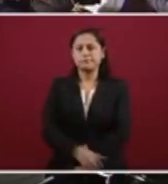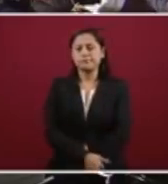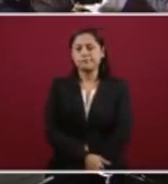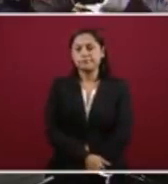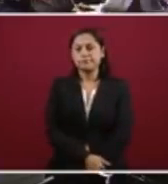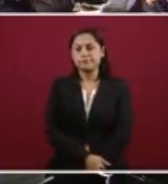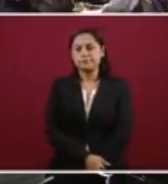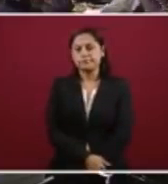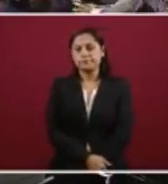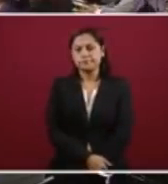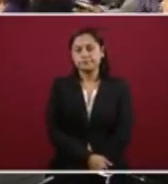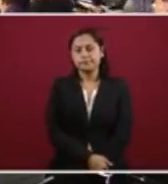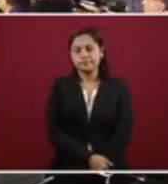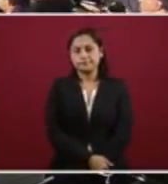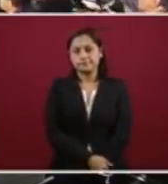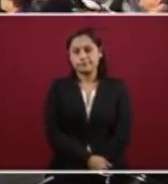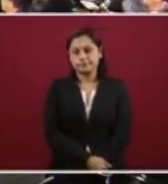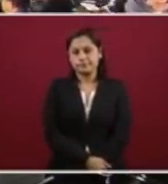Quédate.